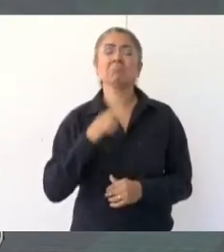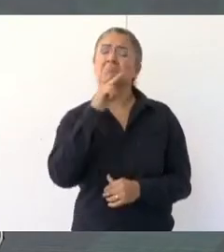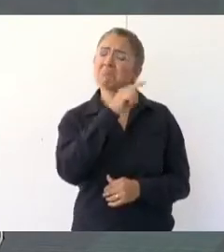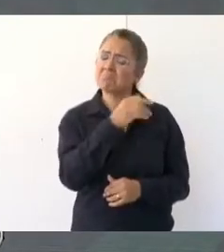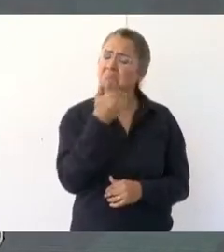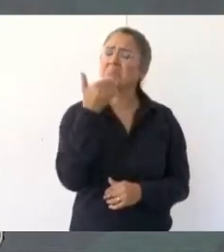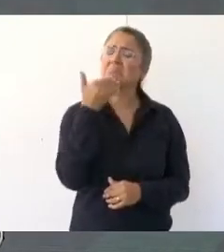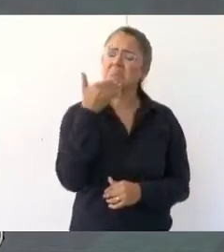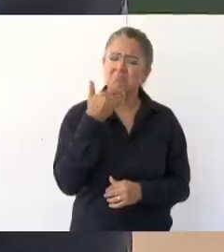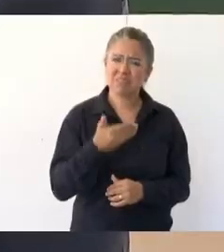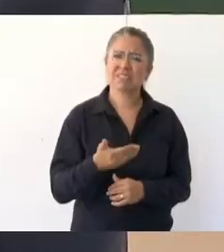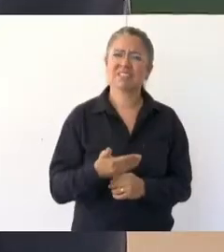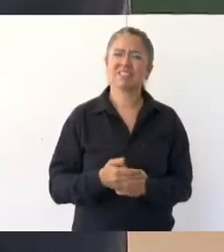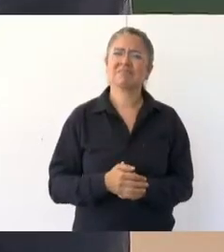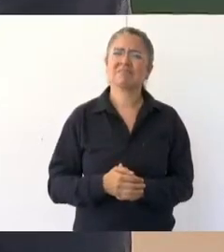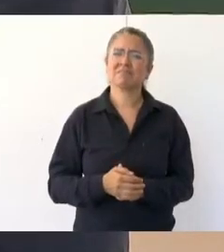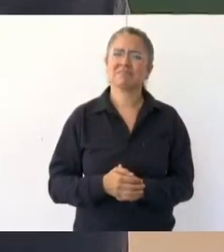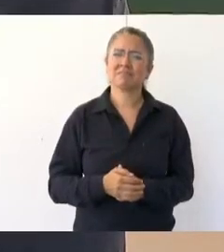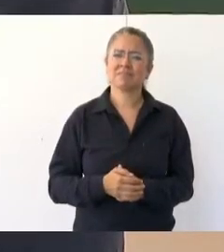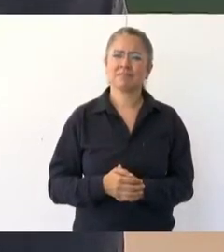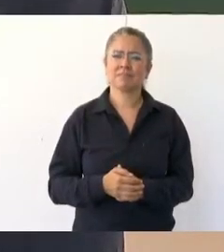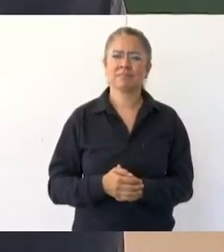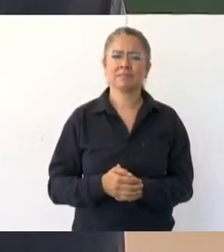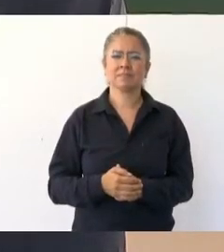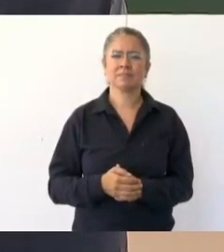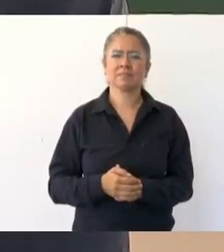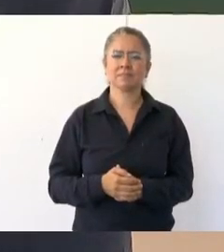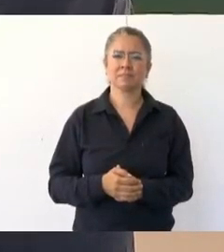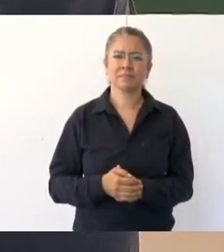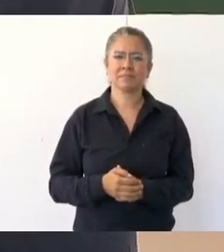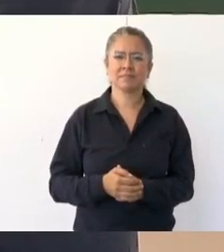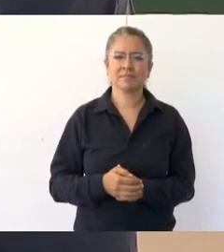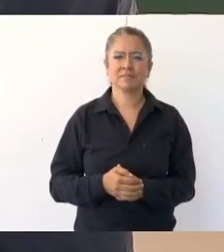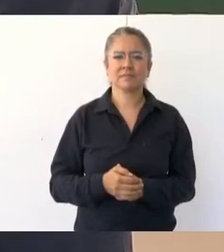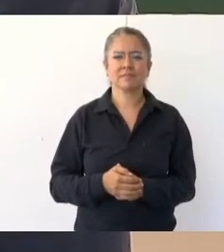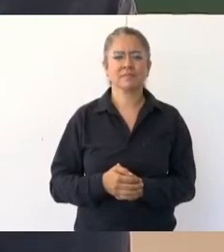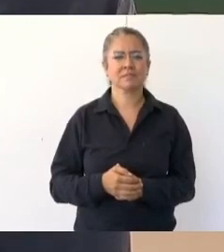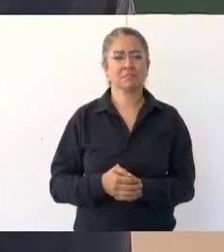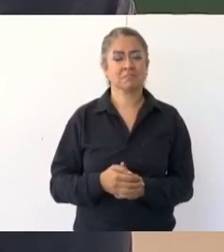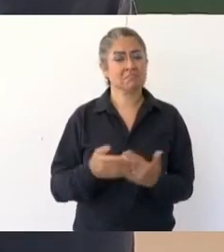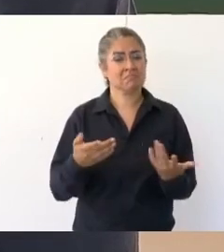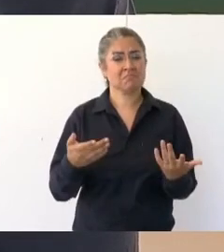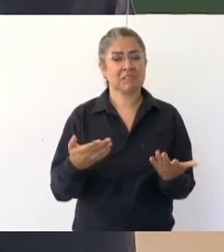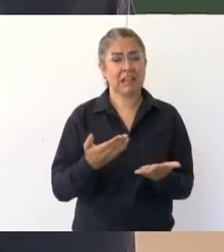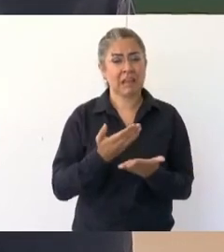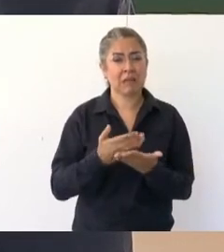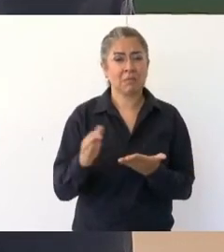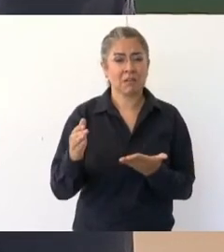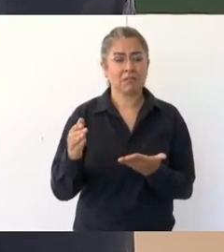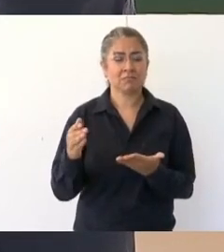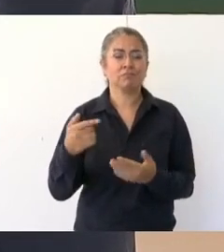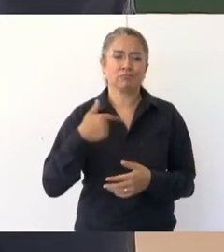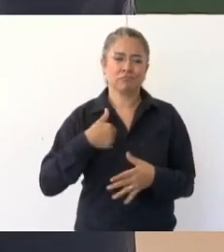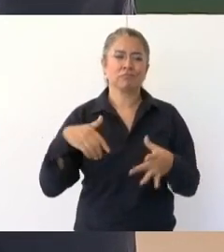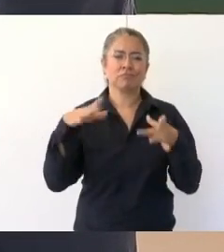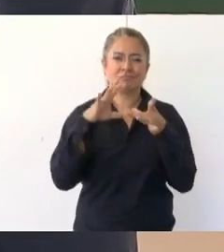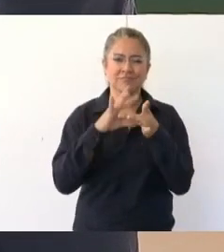bien y además había esto que les estoy